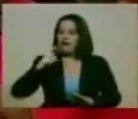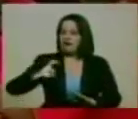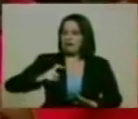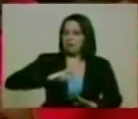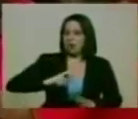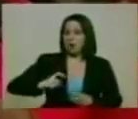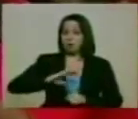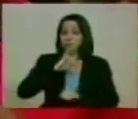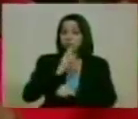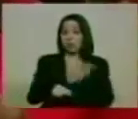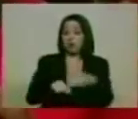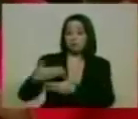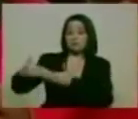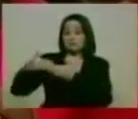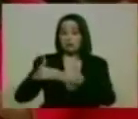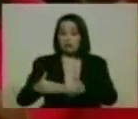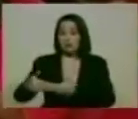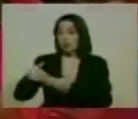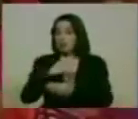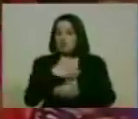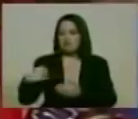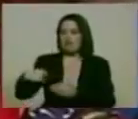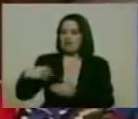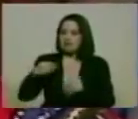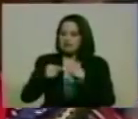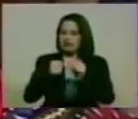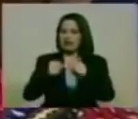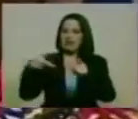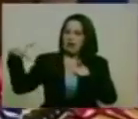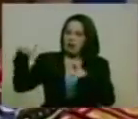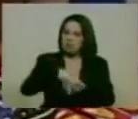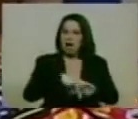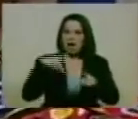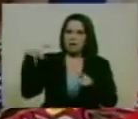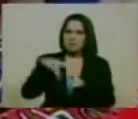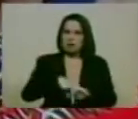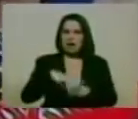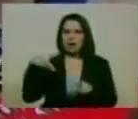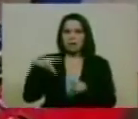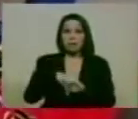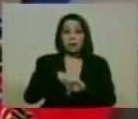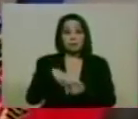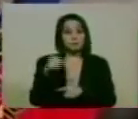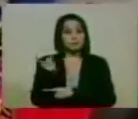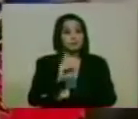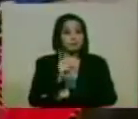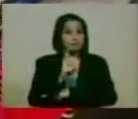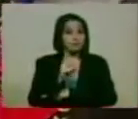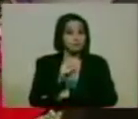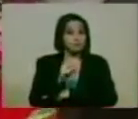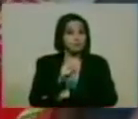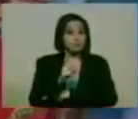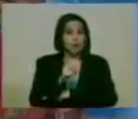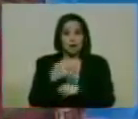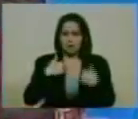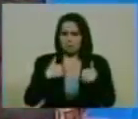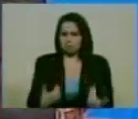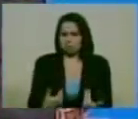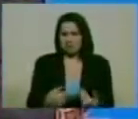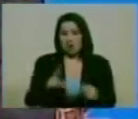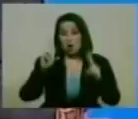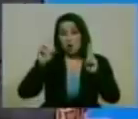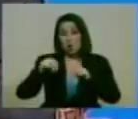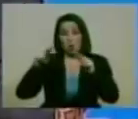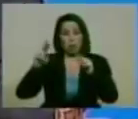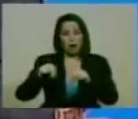libres, que nos quieren esclavizar otra vez, que quieren que nos rindamos, que quieren